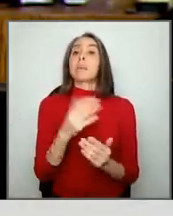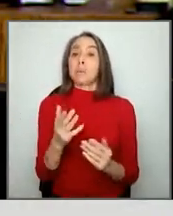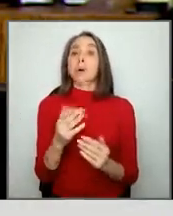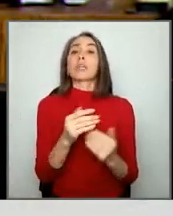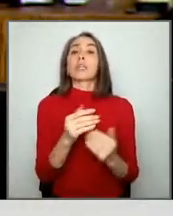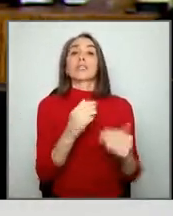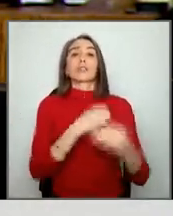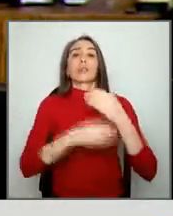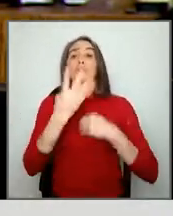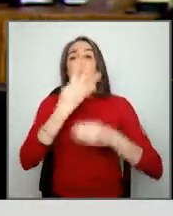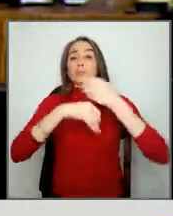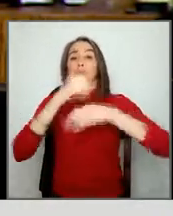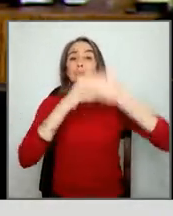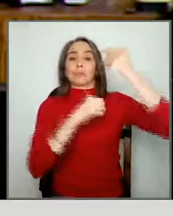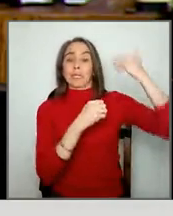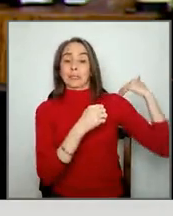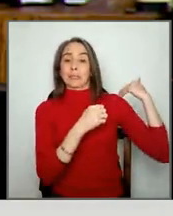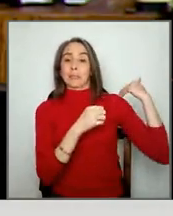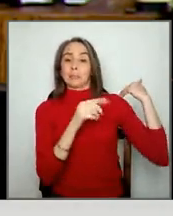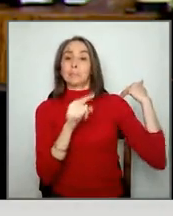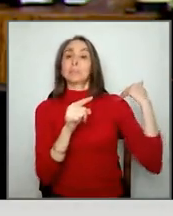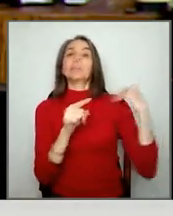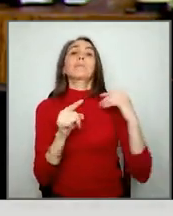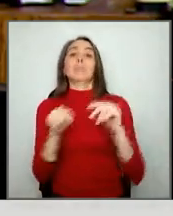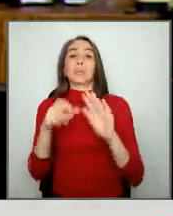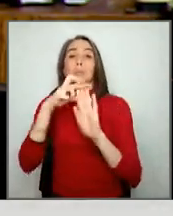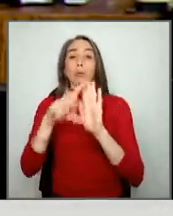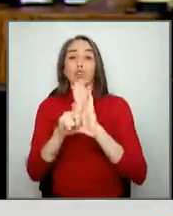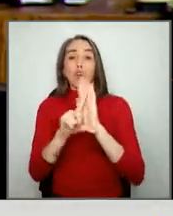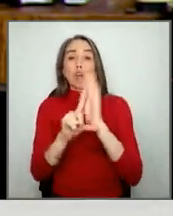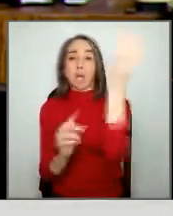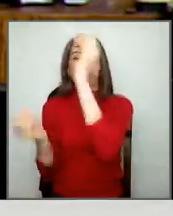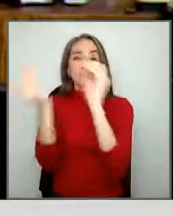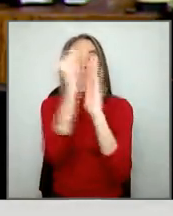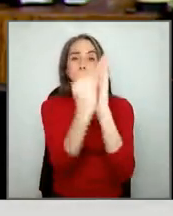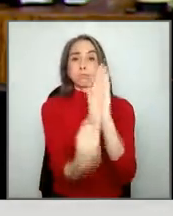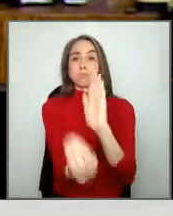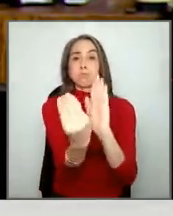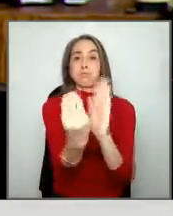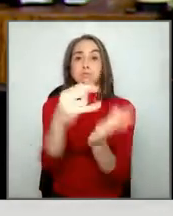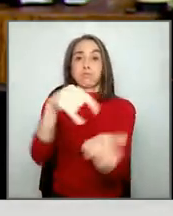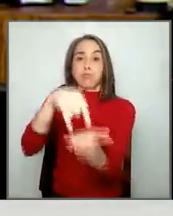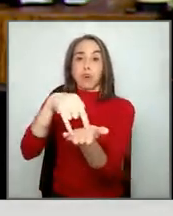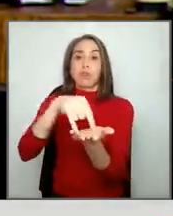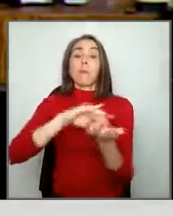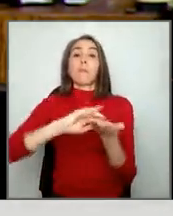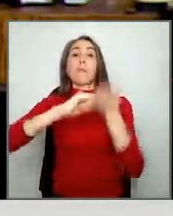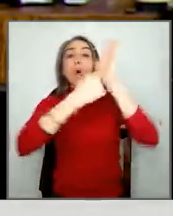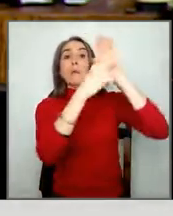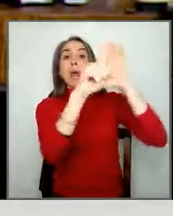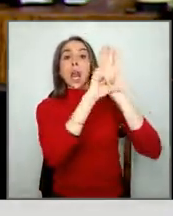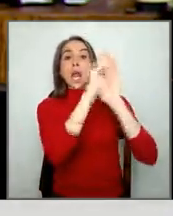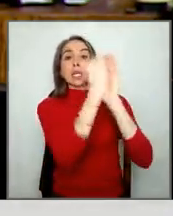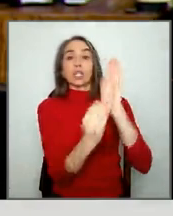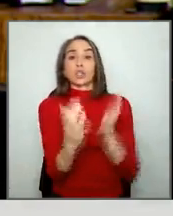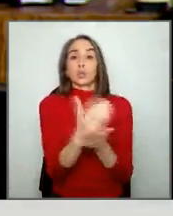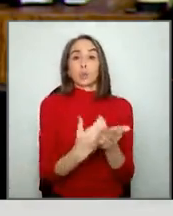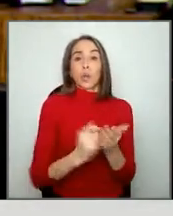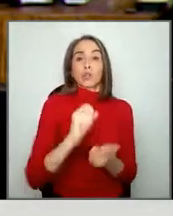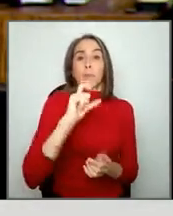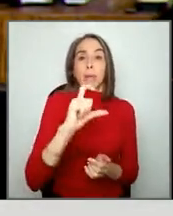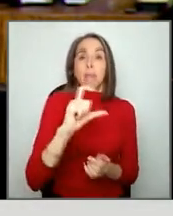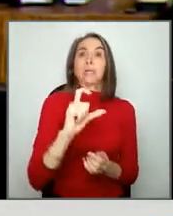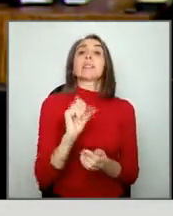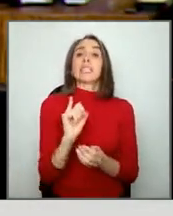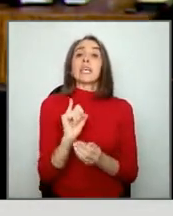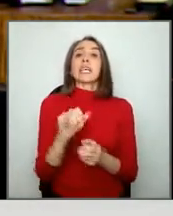un tremendo estatuto que fue un tremendo Avance en mejoras salariales y en condiciones laborales para los asistentes de Educación